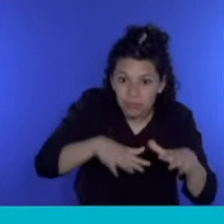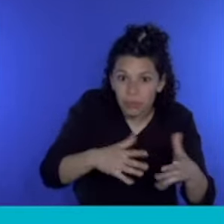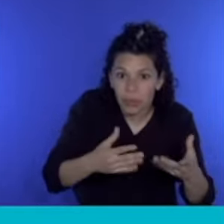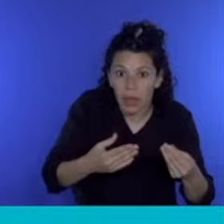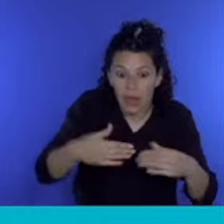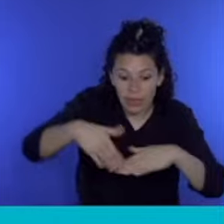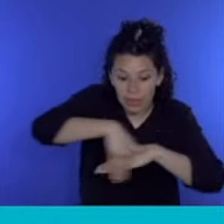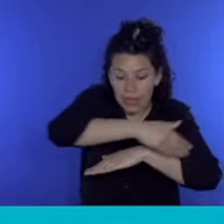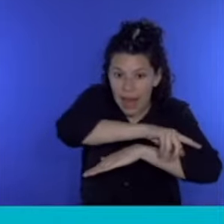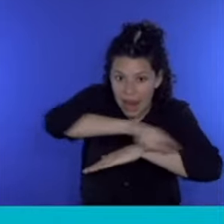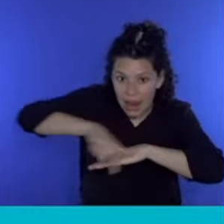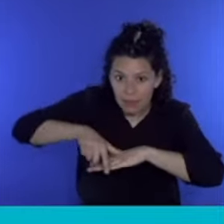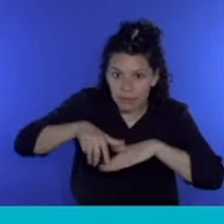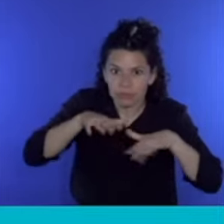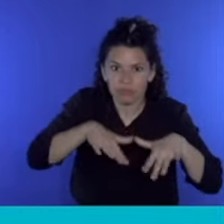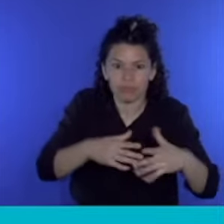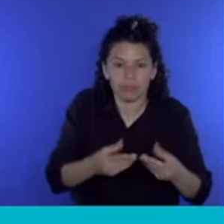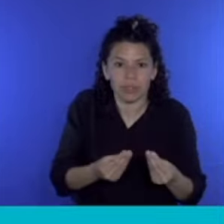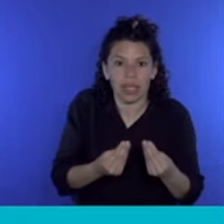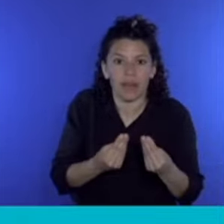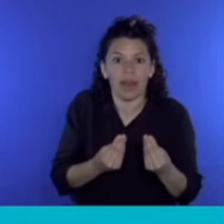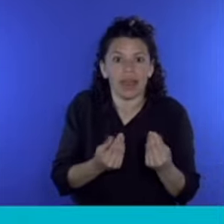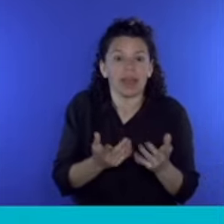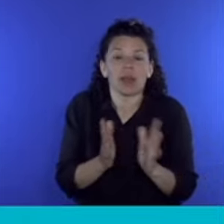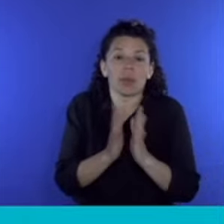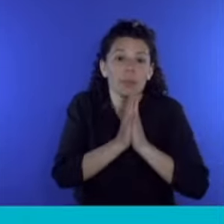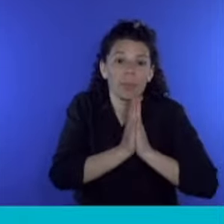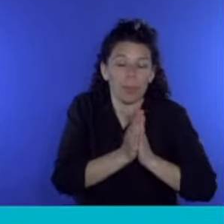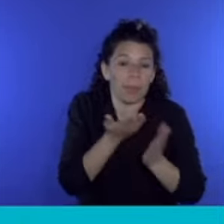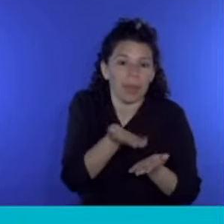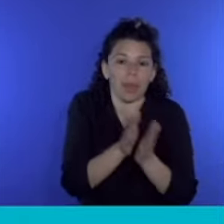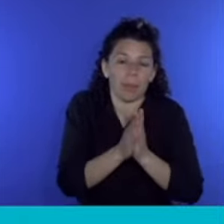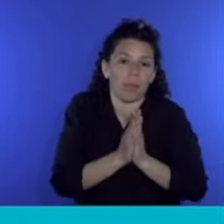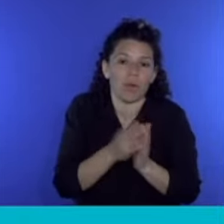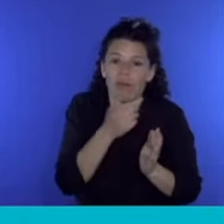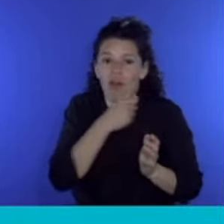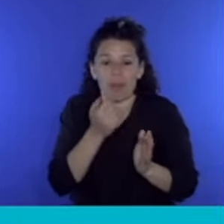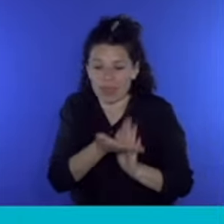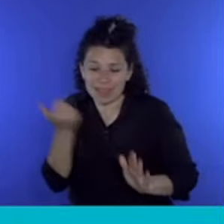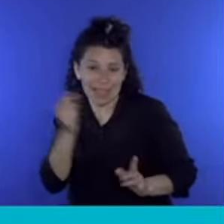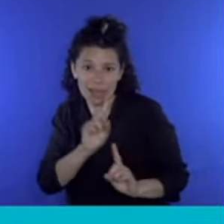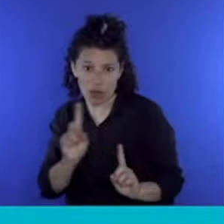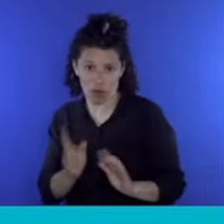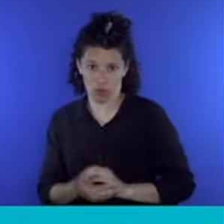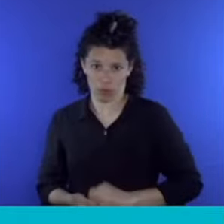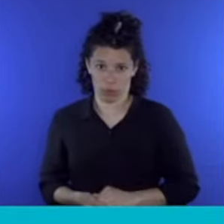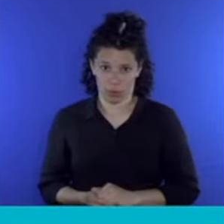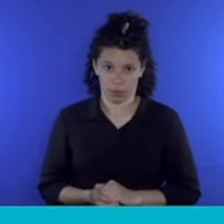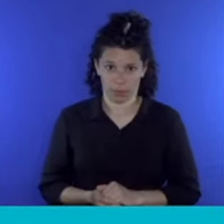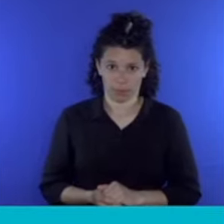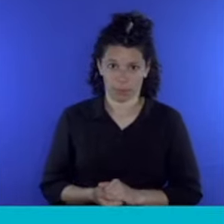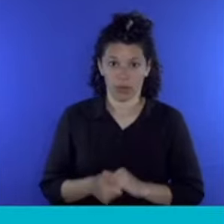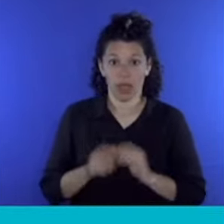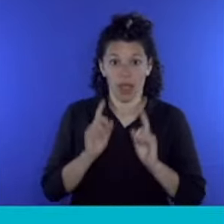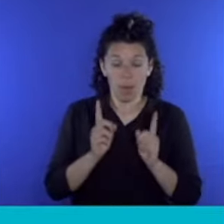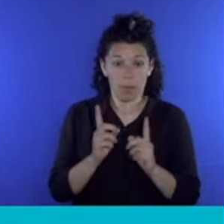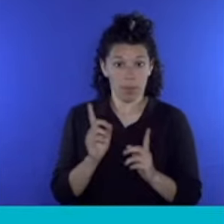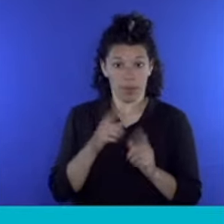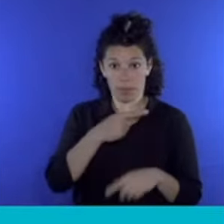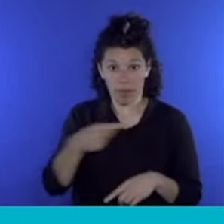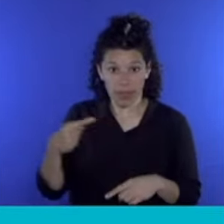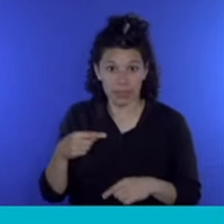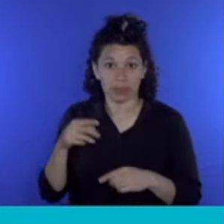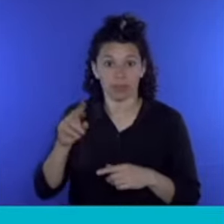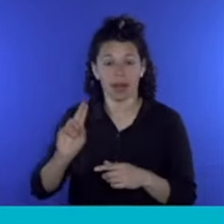manifestado la necesidad de que no le saquen los medicamentos. Esta semana falleció también otro compañero de ese movimiento de